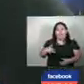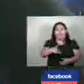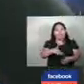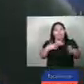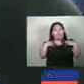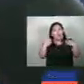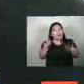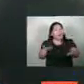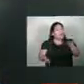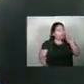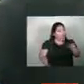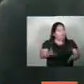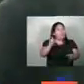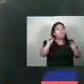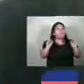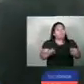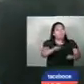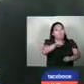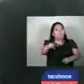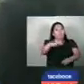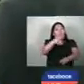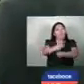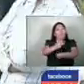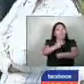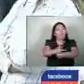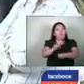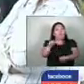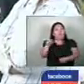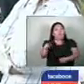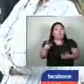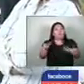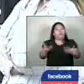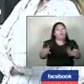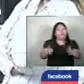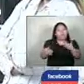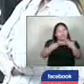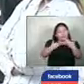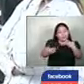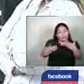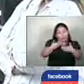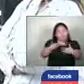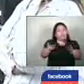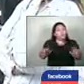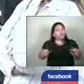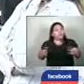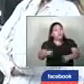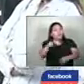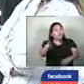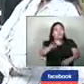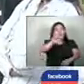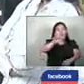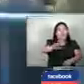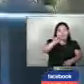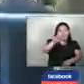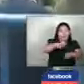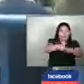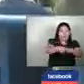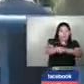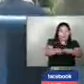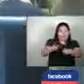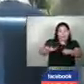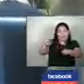podría estar circulando en el territorio nacional. De esta cuenta es preciso destacar que, por ejemplo, para el 31 de diciembre